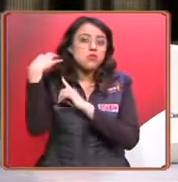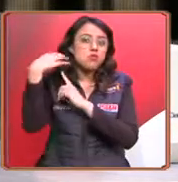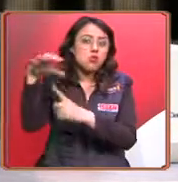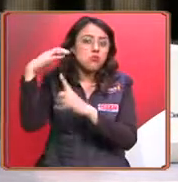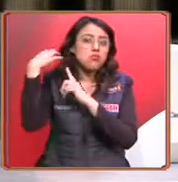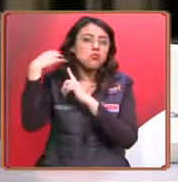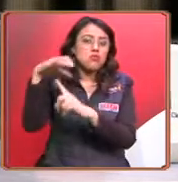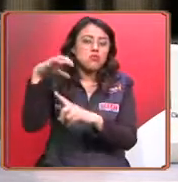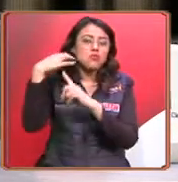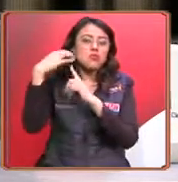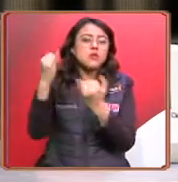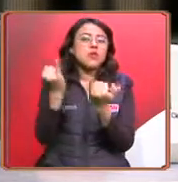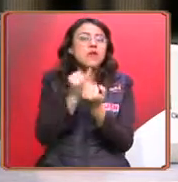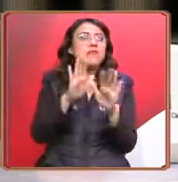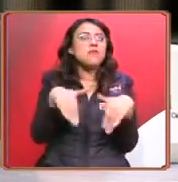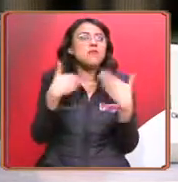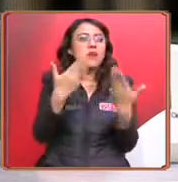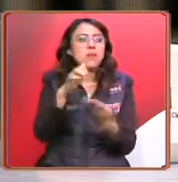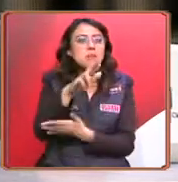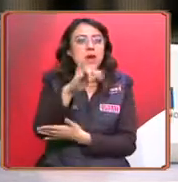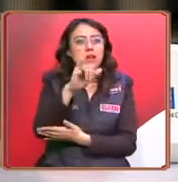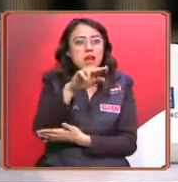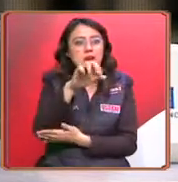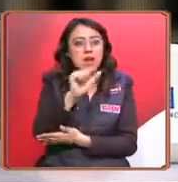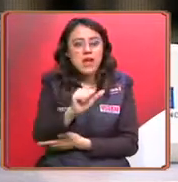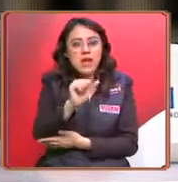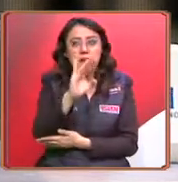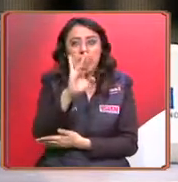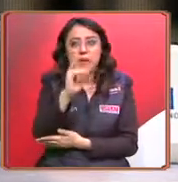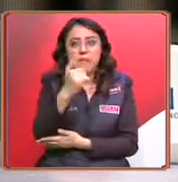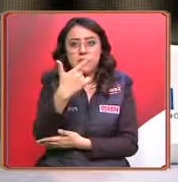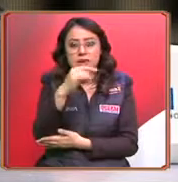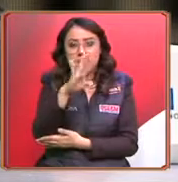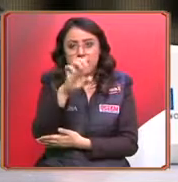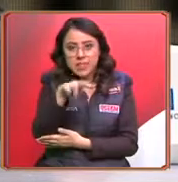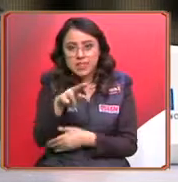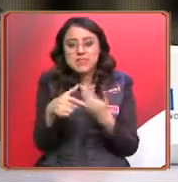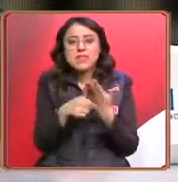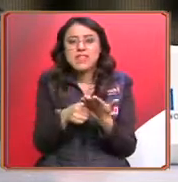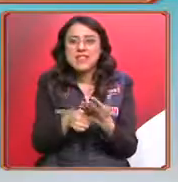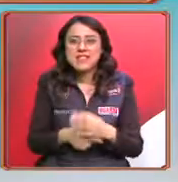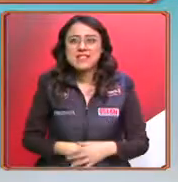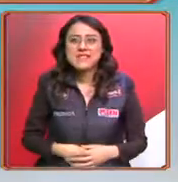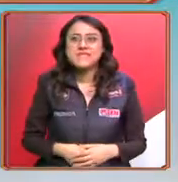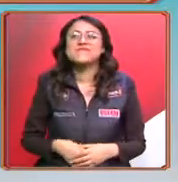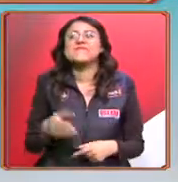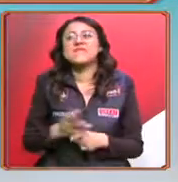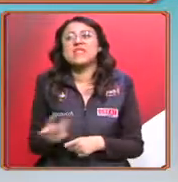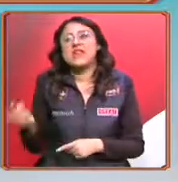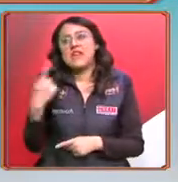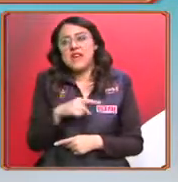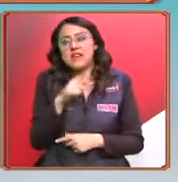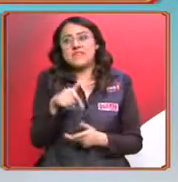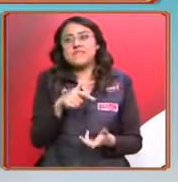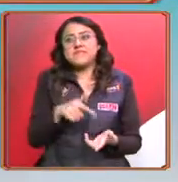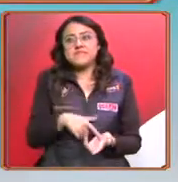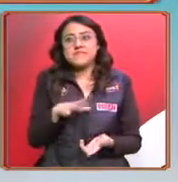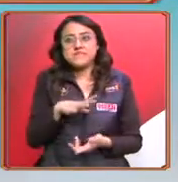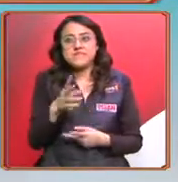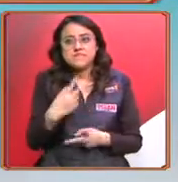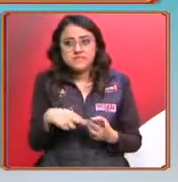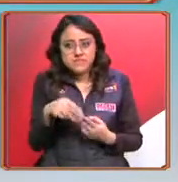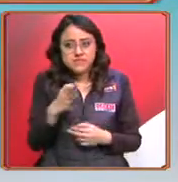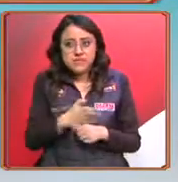Voy nuevamente con Mariani Parrea hacia el contenedor. Big Ben. Mariana. Ahora del otro lado del contenedor, señor, en